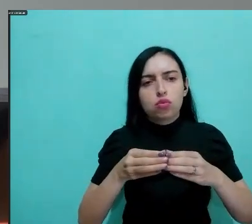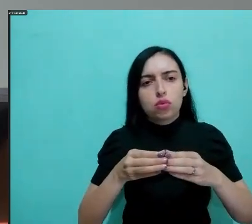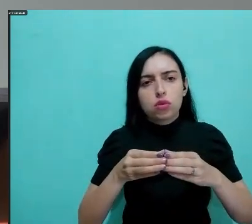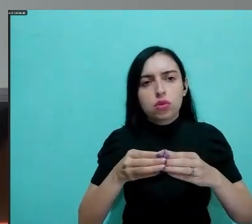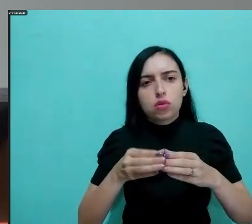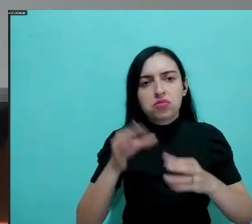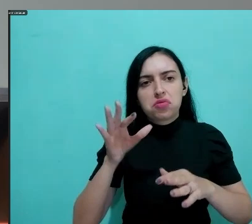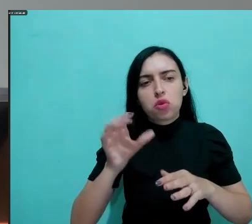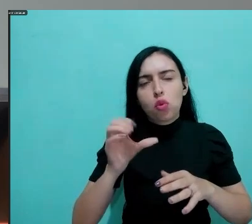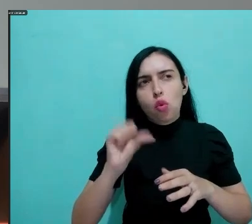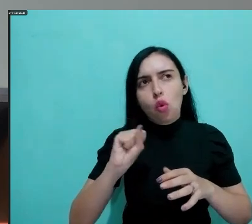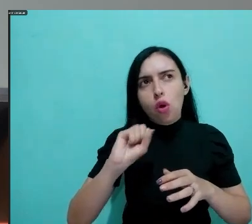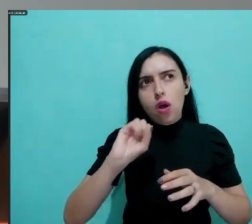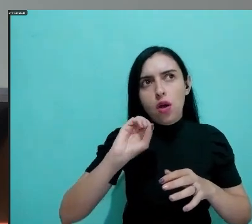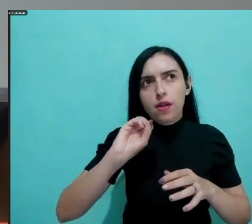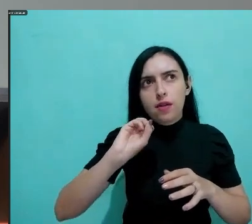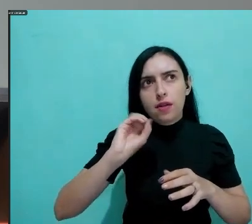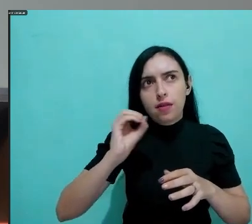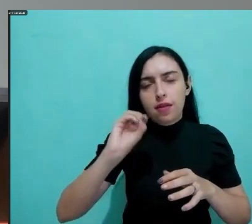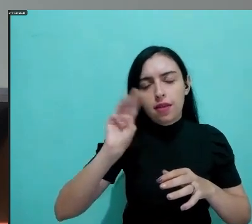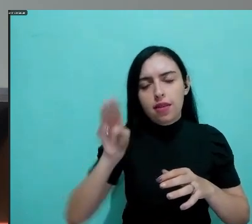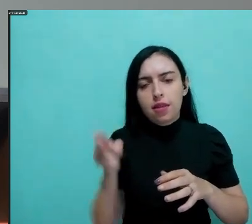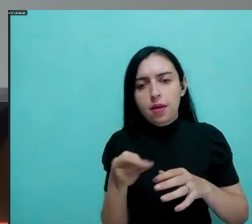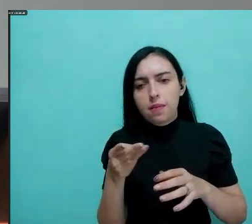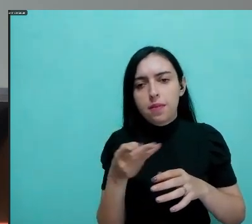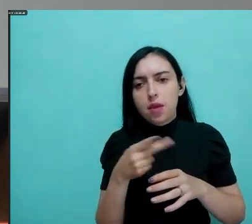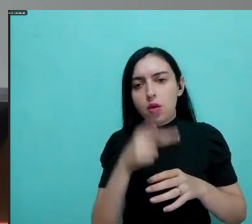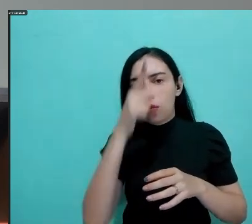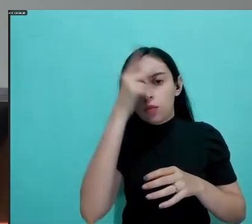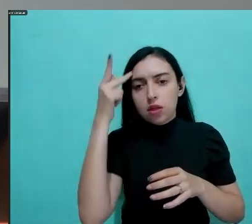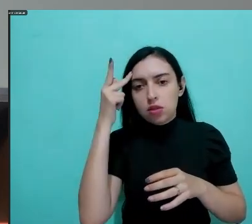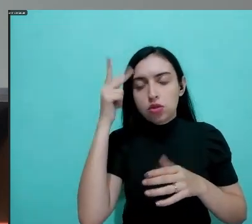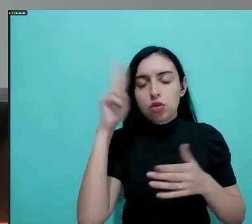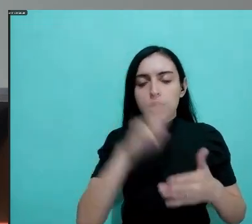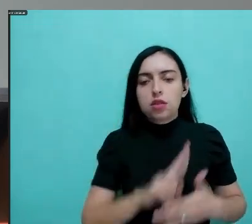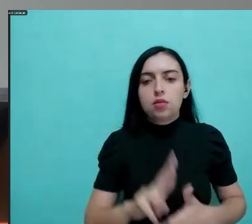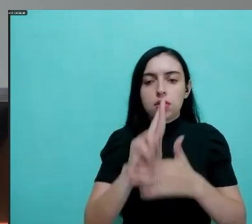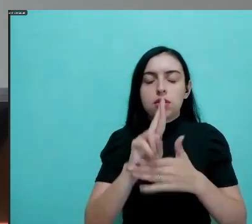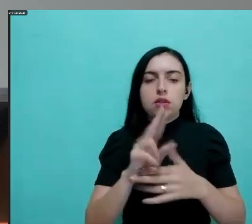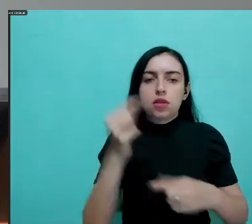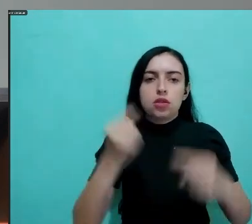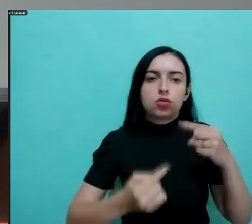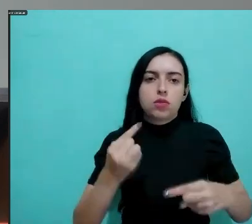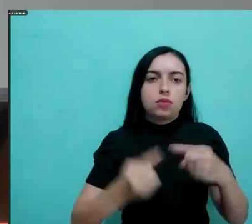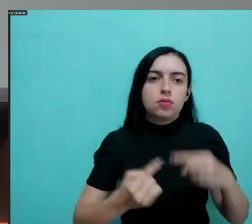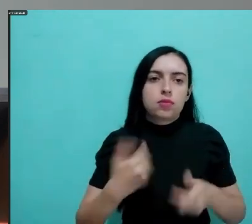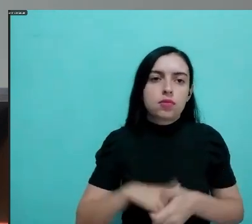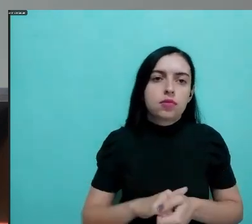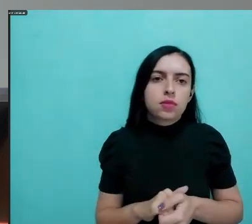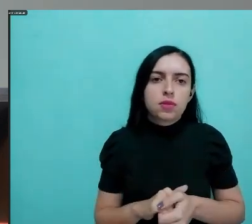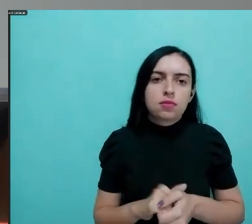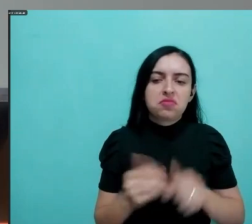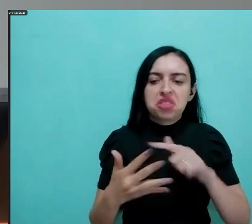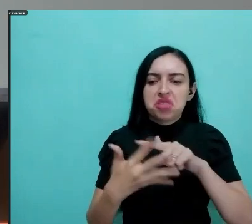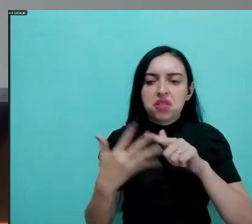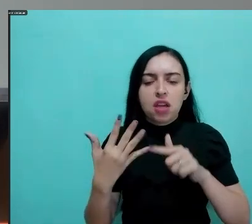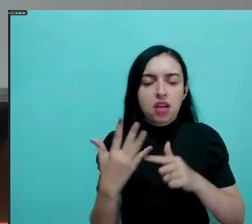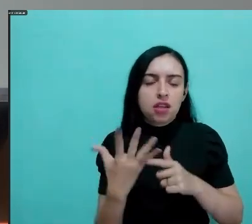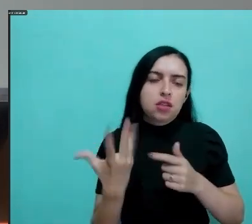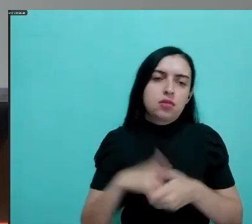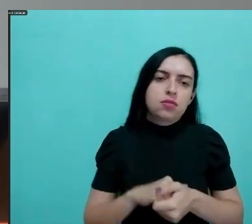80,000 personalidades políticas, diputados, alcaldes, consejeros locales.